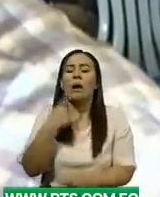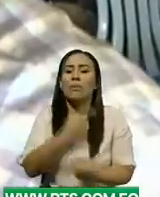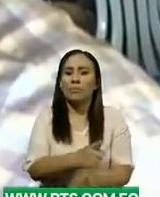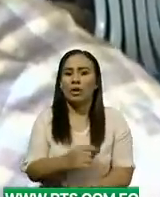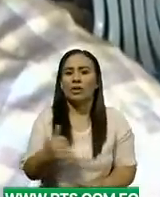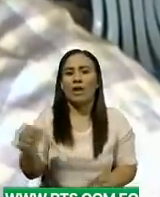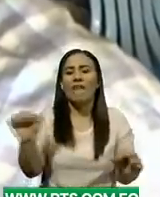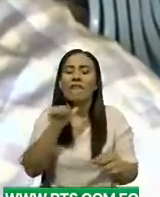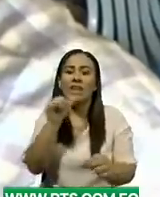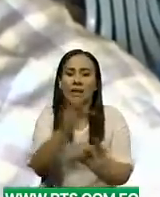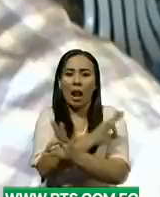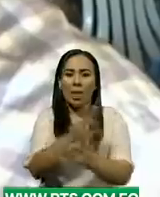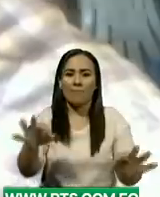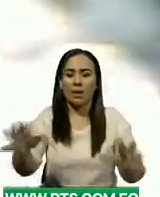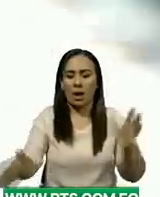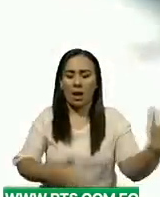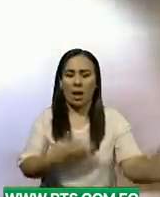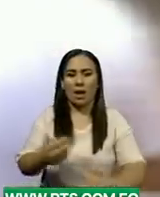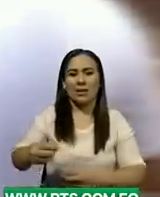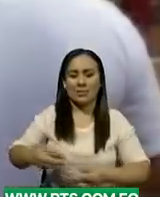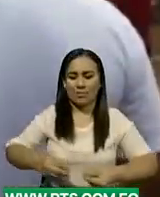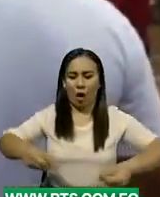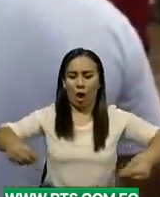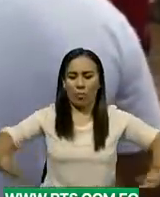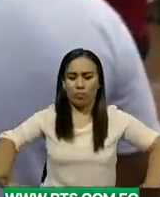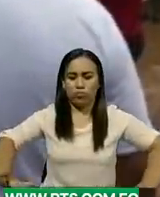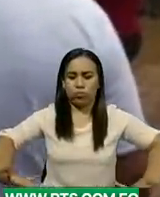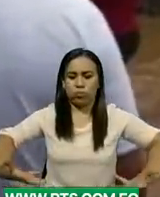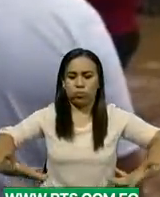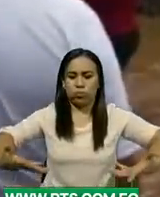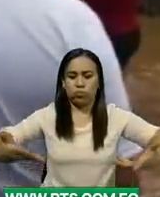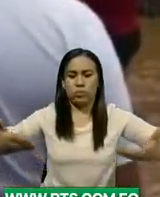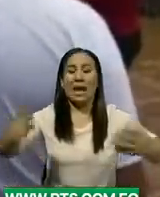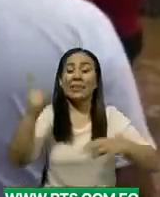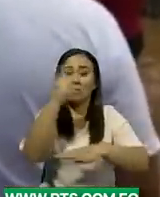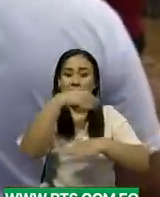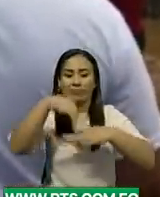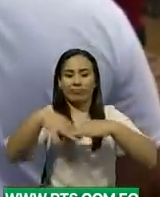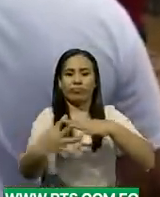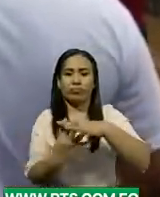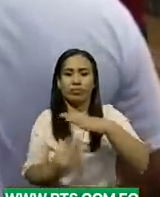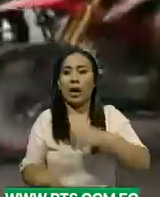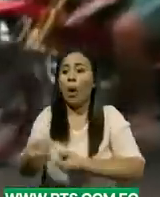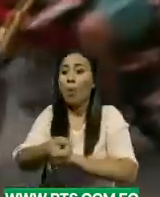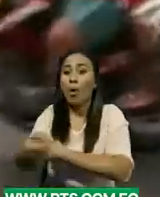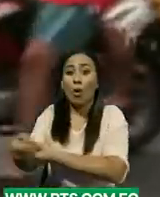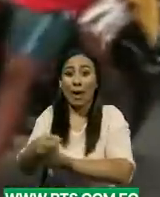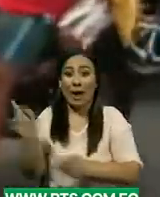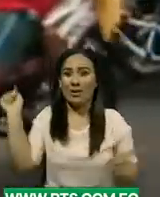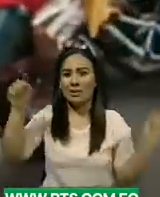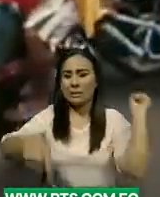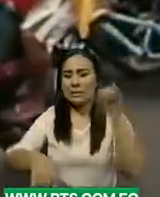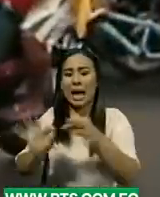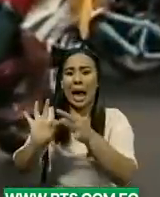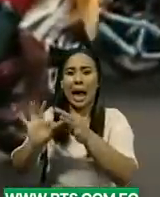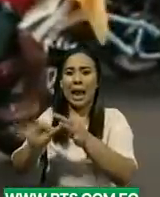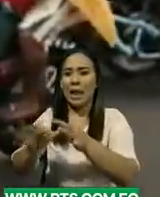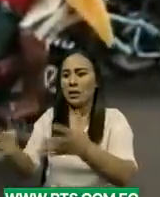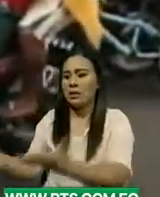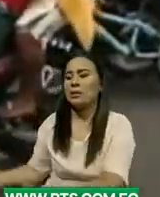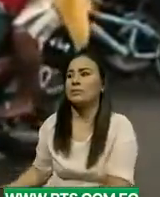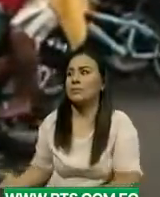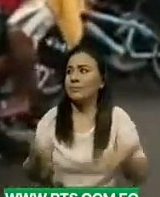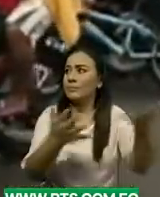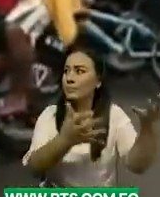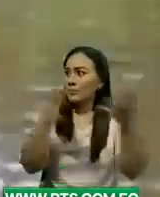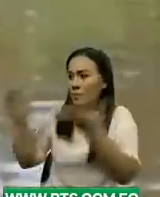pues, la sedimentación. El cuerpo de bomberos ayudó a los afectados del sector en La Puntilla a poner